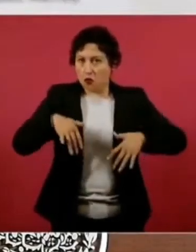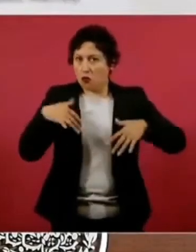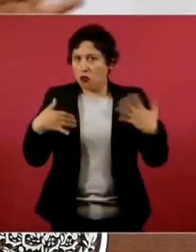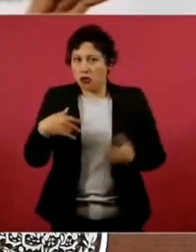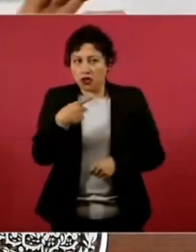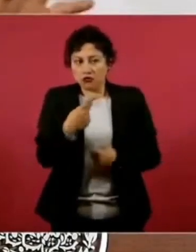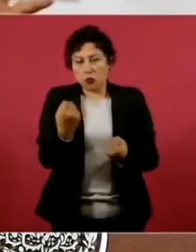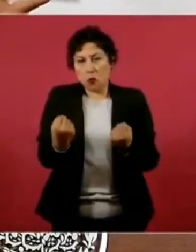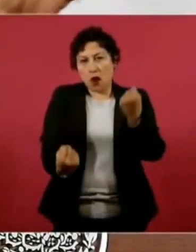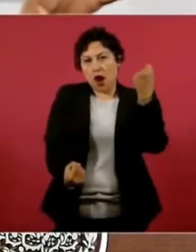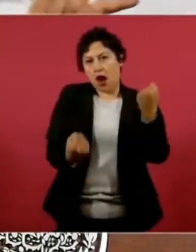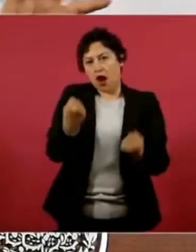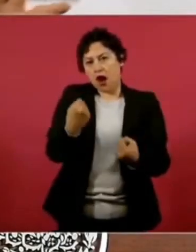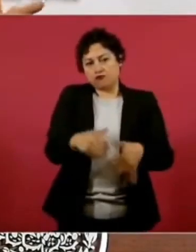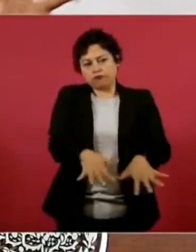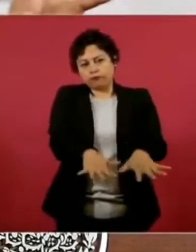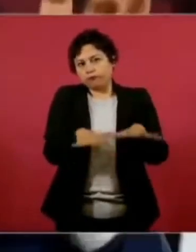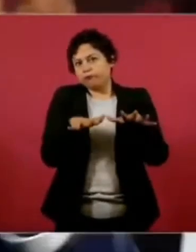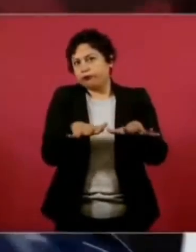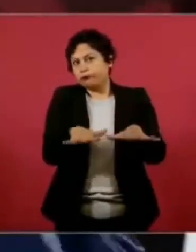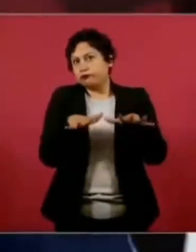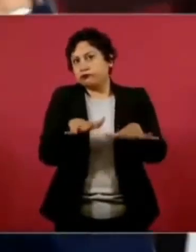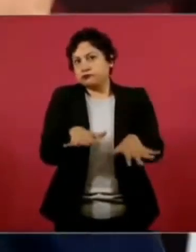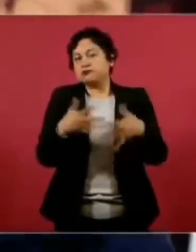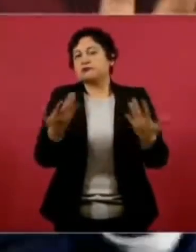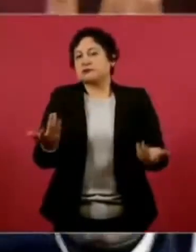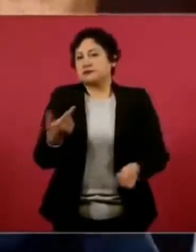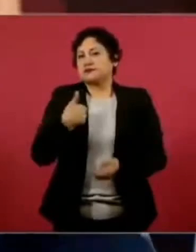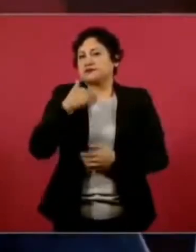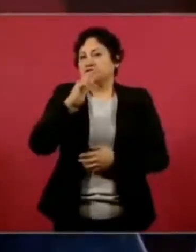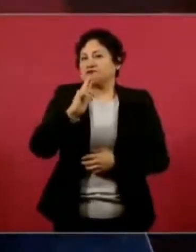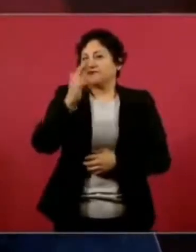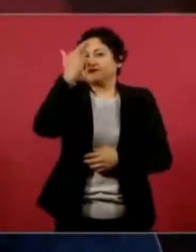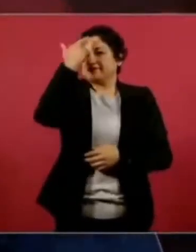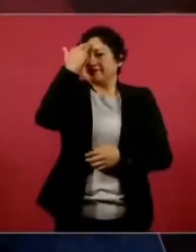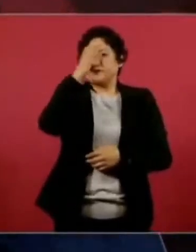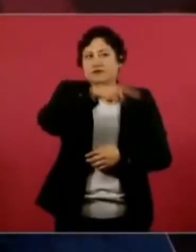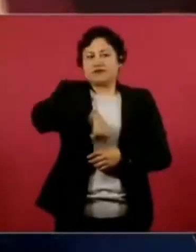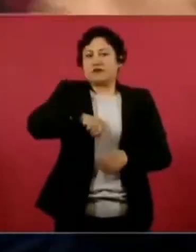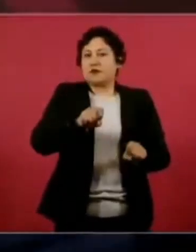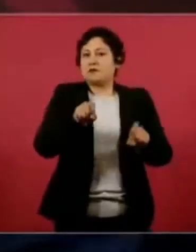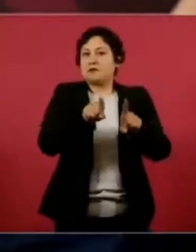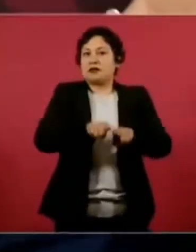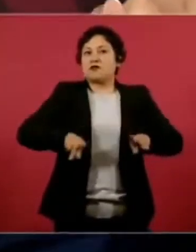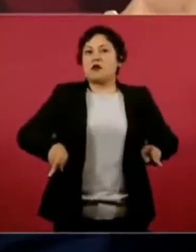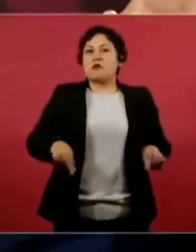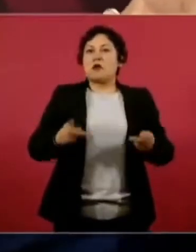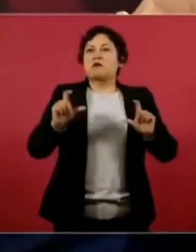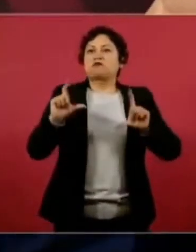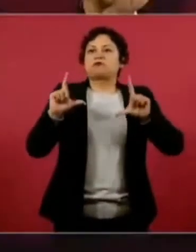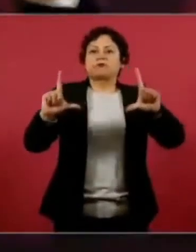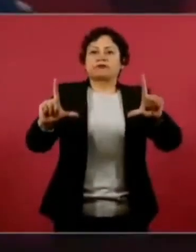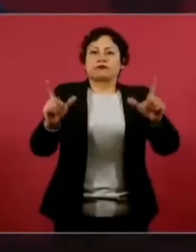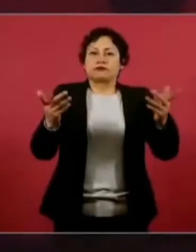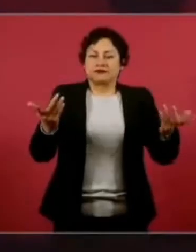Tenían hasta anuncios. Me acuerdo de uno que decía,